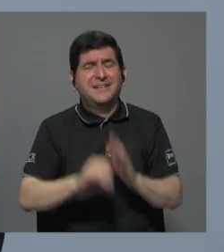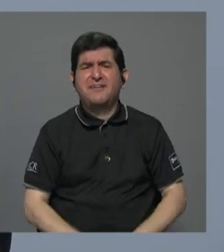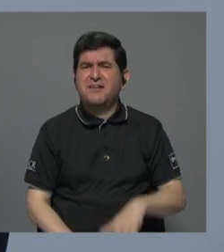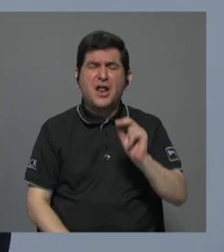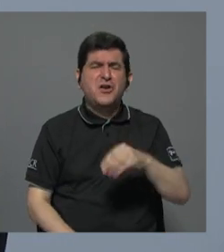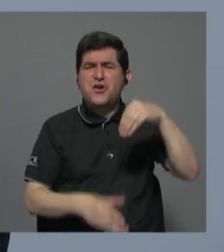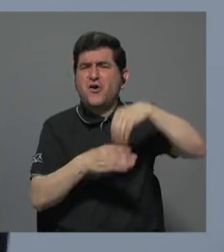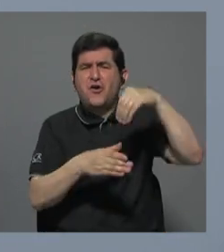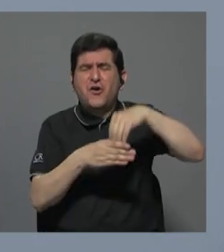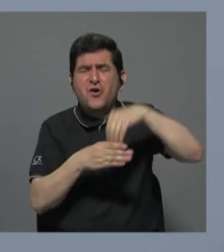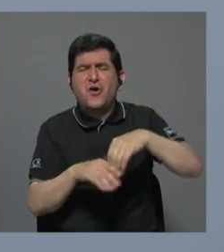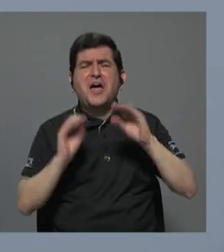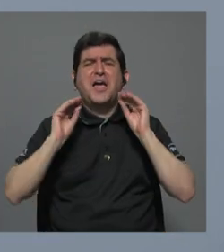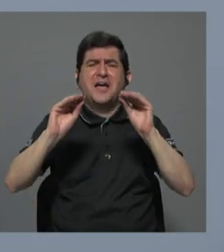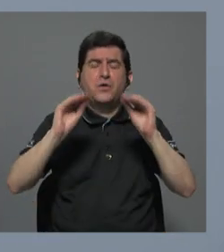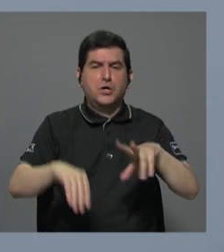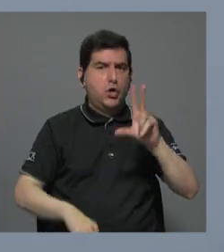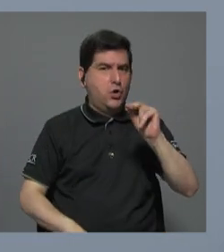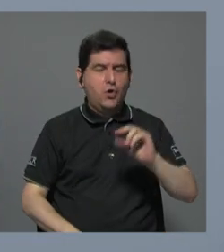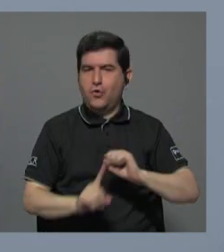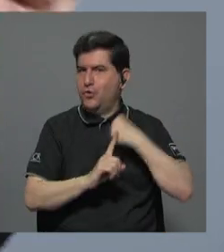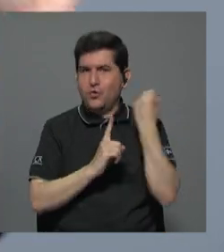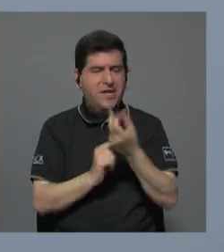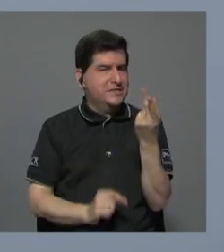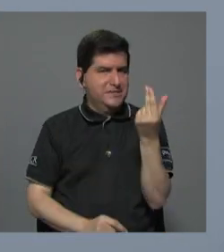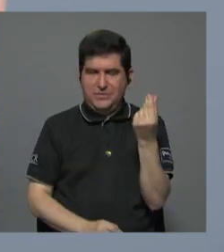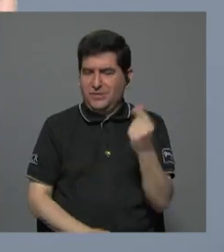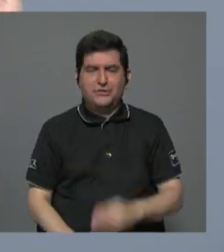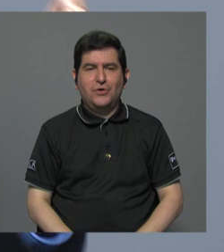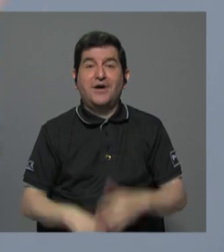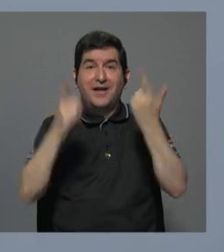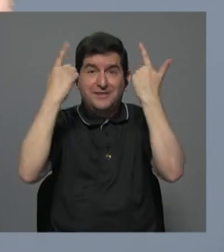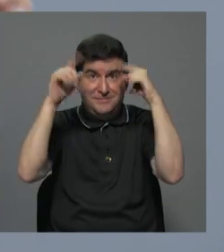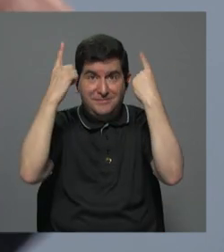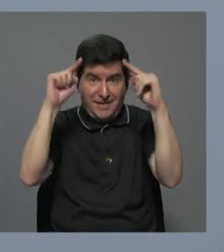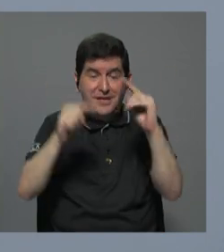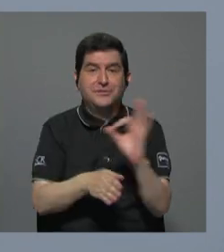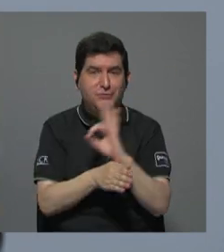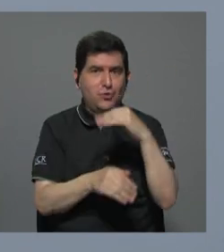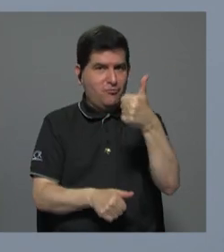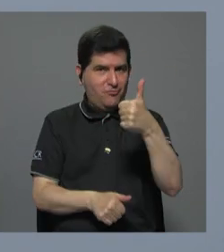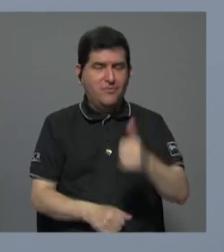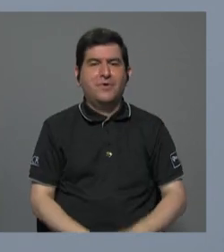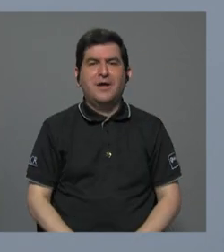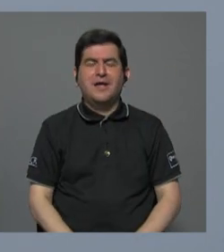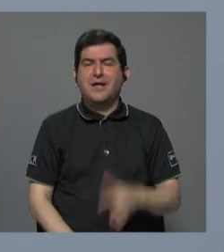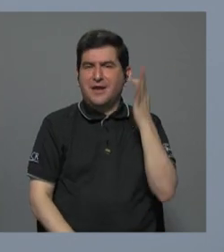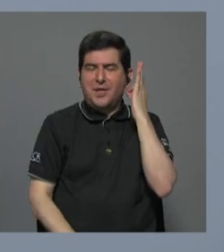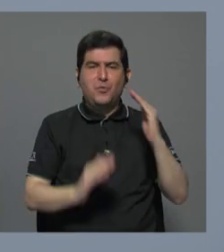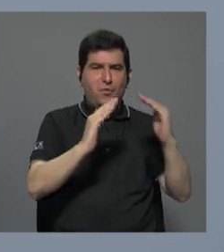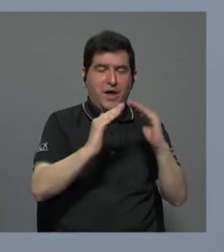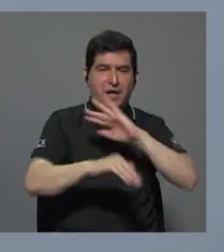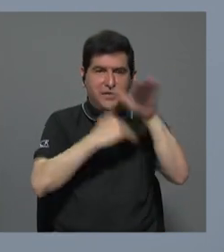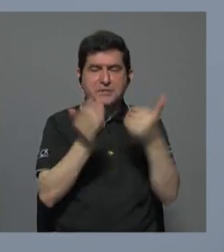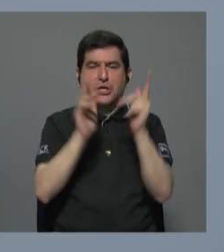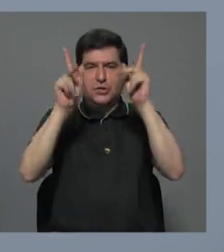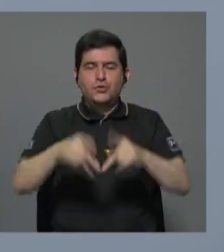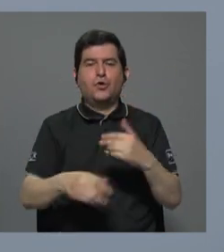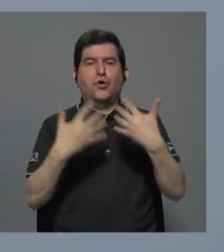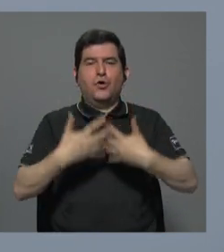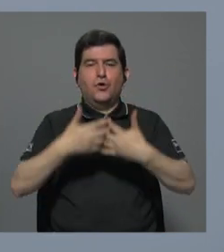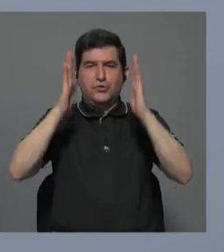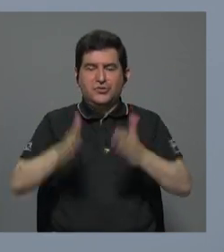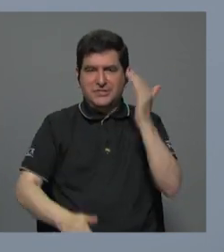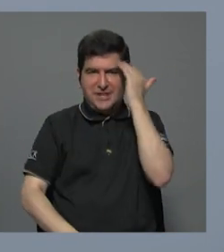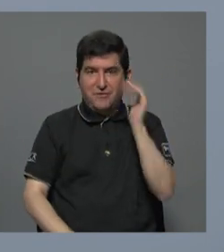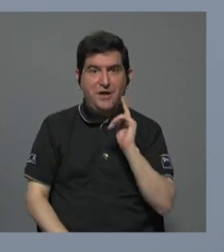no que hay que meterle más dinero educación o no no es un asunto de dinero es un asunto de eficacia y eso las amas de casa si todos los que somos empresarios